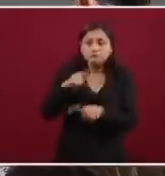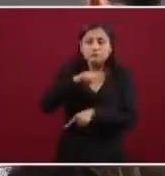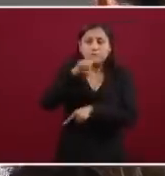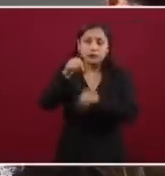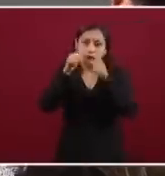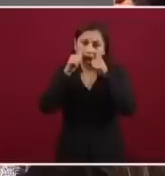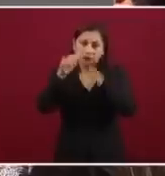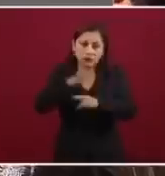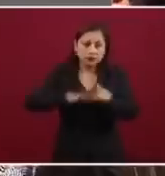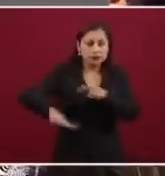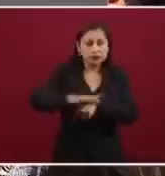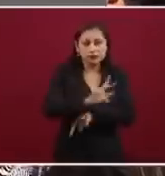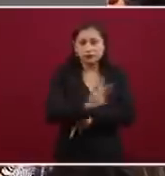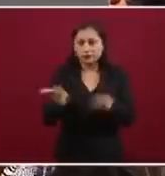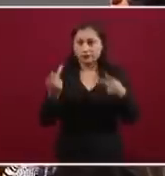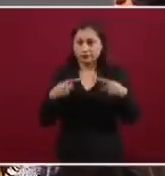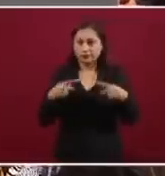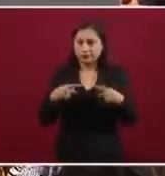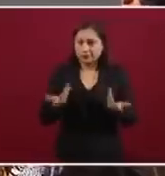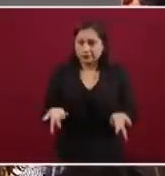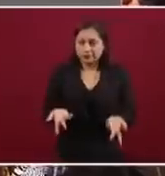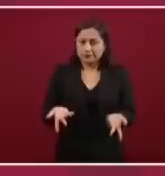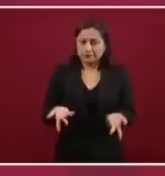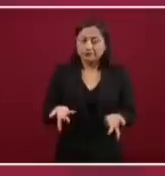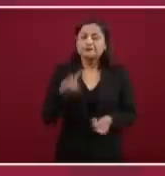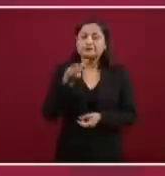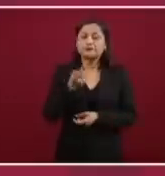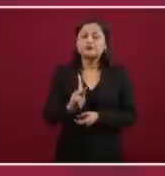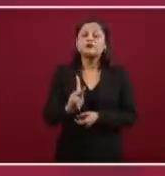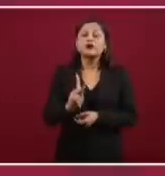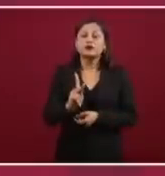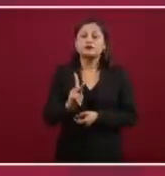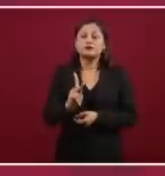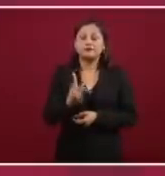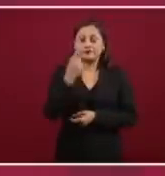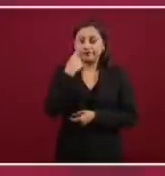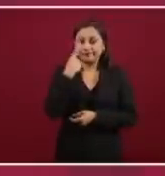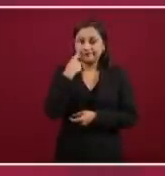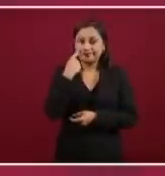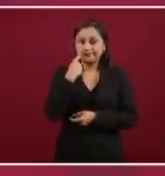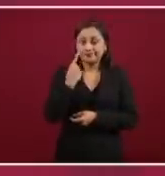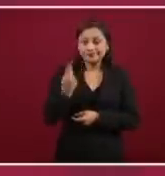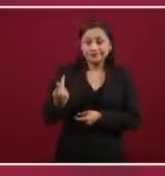además de que esa es nuestra responsabilidad